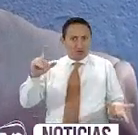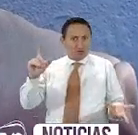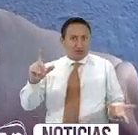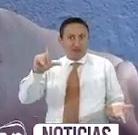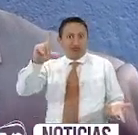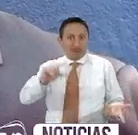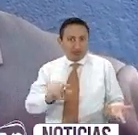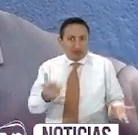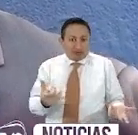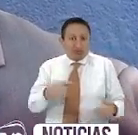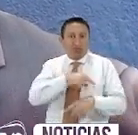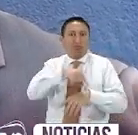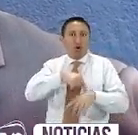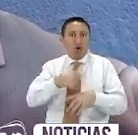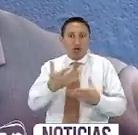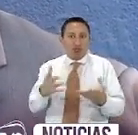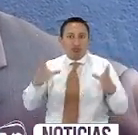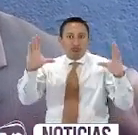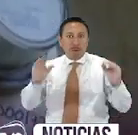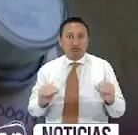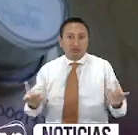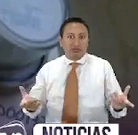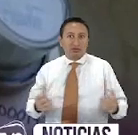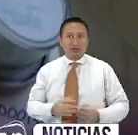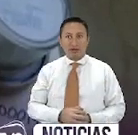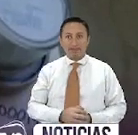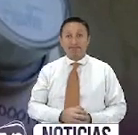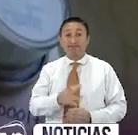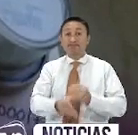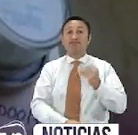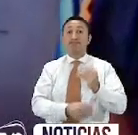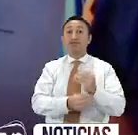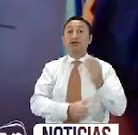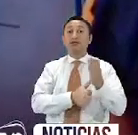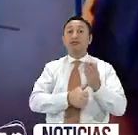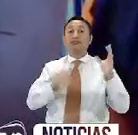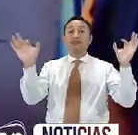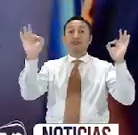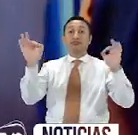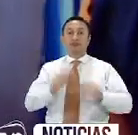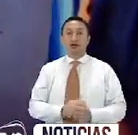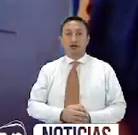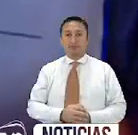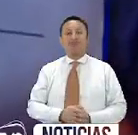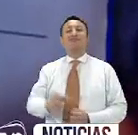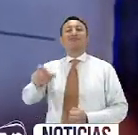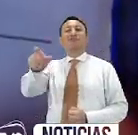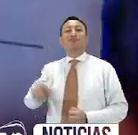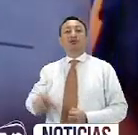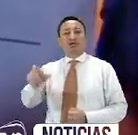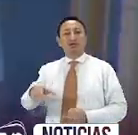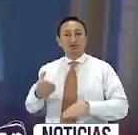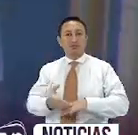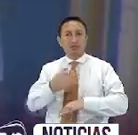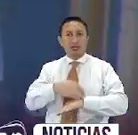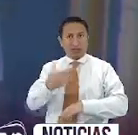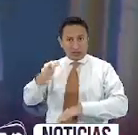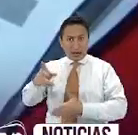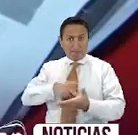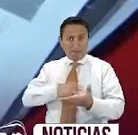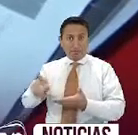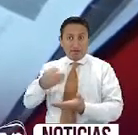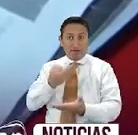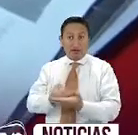deberían bajar por las horas que se está haciendo el ahorro. Adicionalmente, el Ministerio de Energía señaló que los usuarios que ya hayan cancelado sus